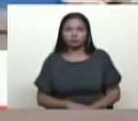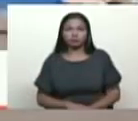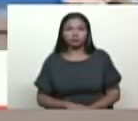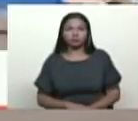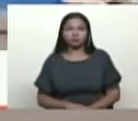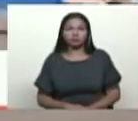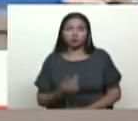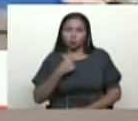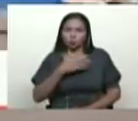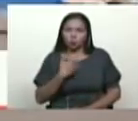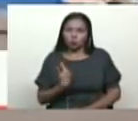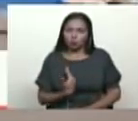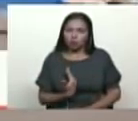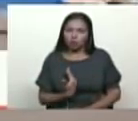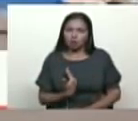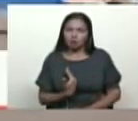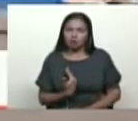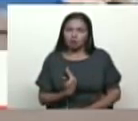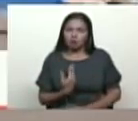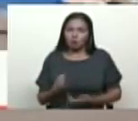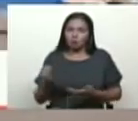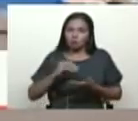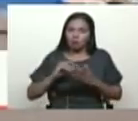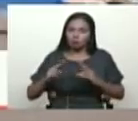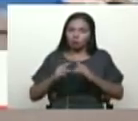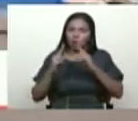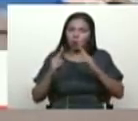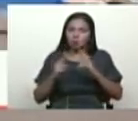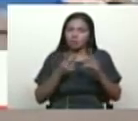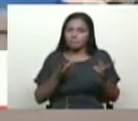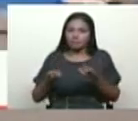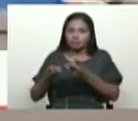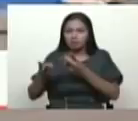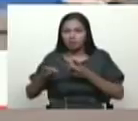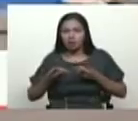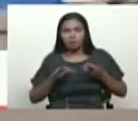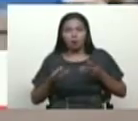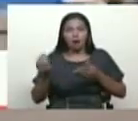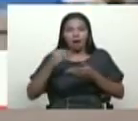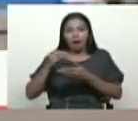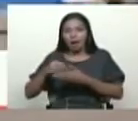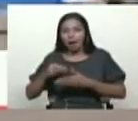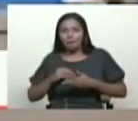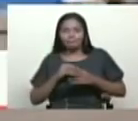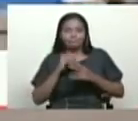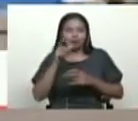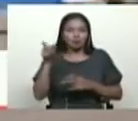yo quiero que nos volvamos a ver e invitemos a más.